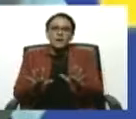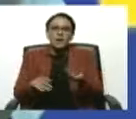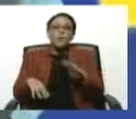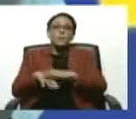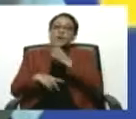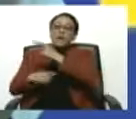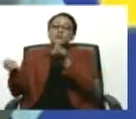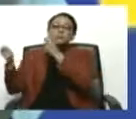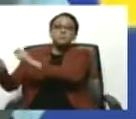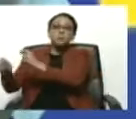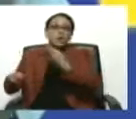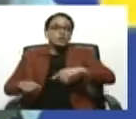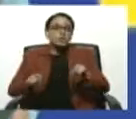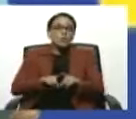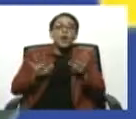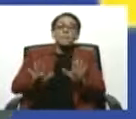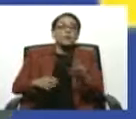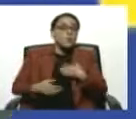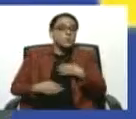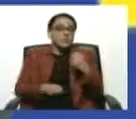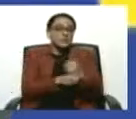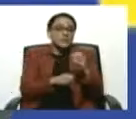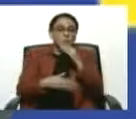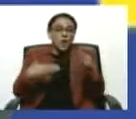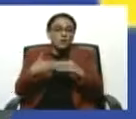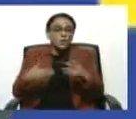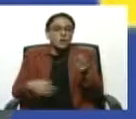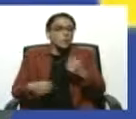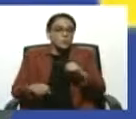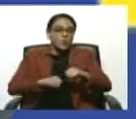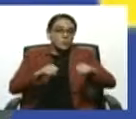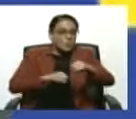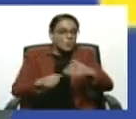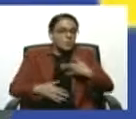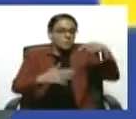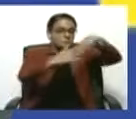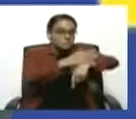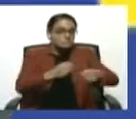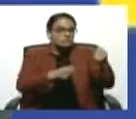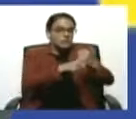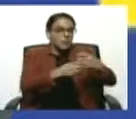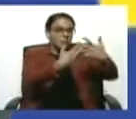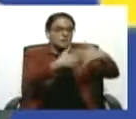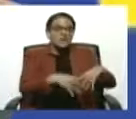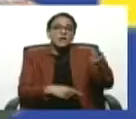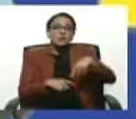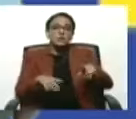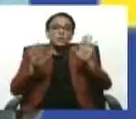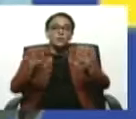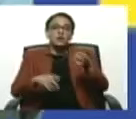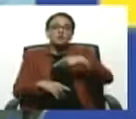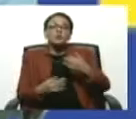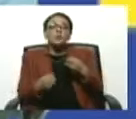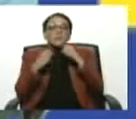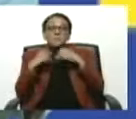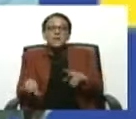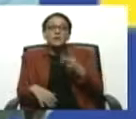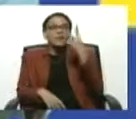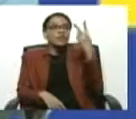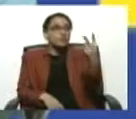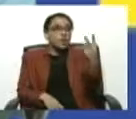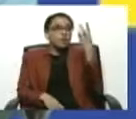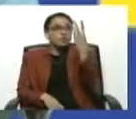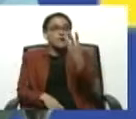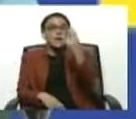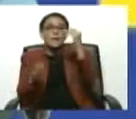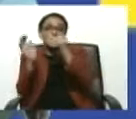producto del bloqueo criminal. Y nuestra industria petrolera en ese mismo periodo perdió 232 mil millones de dólares.